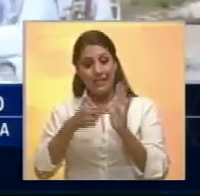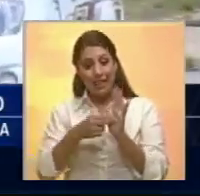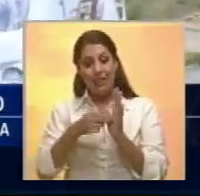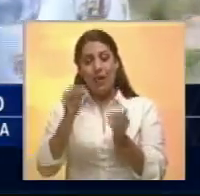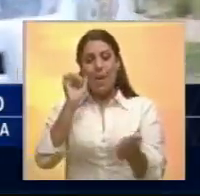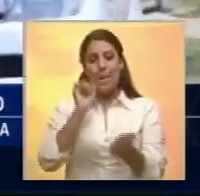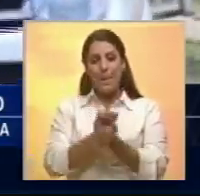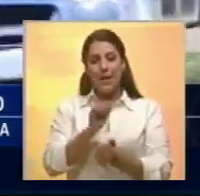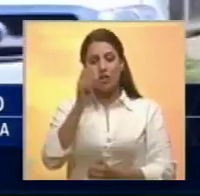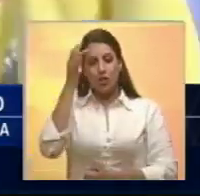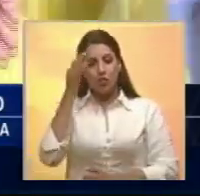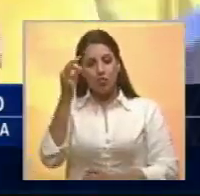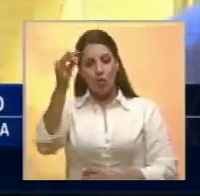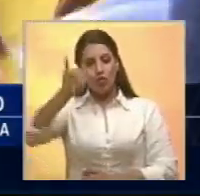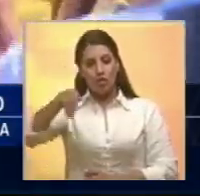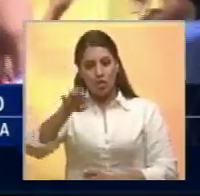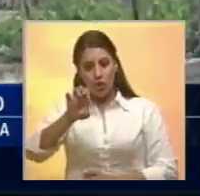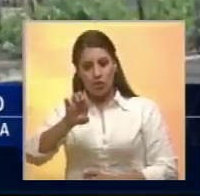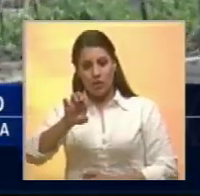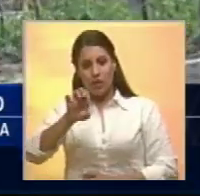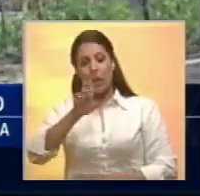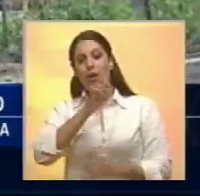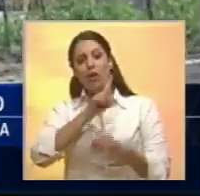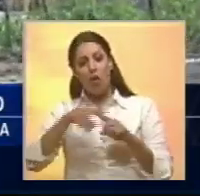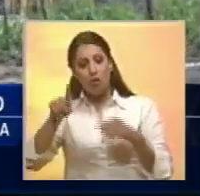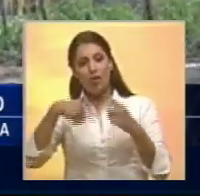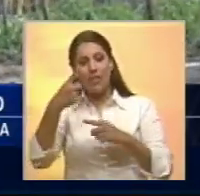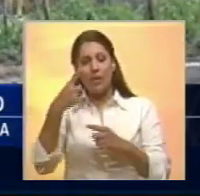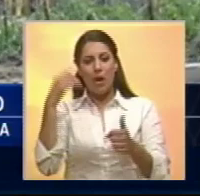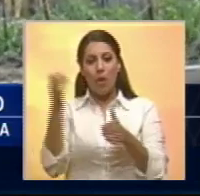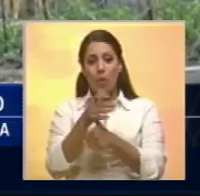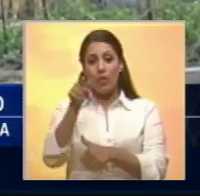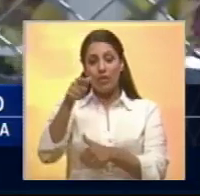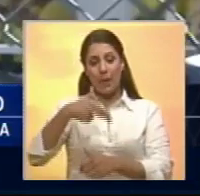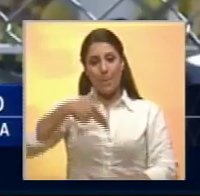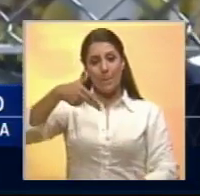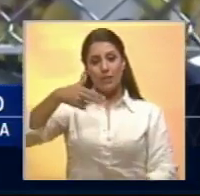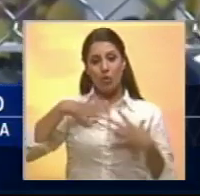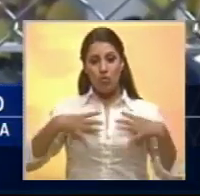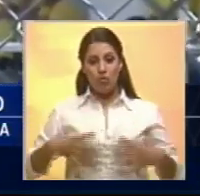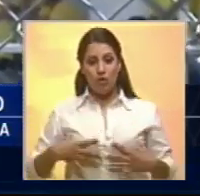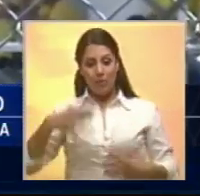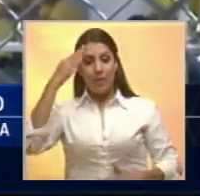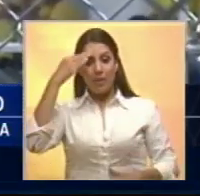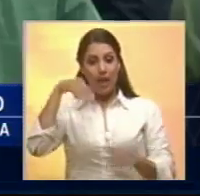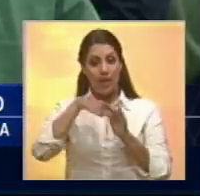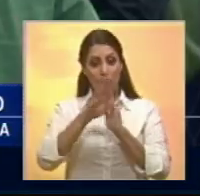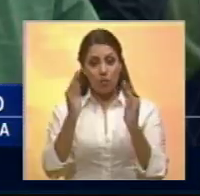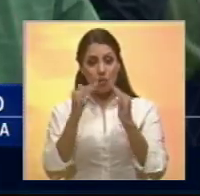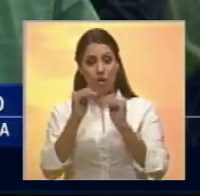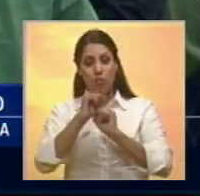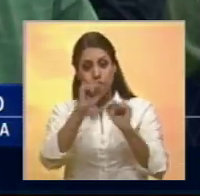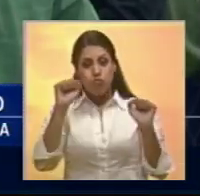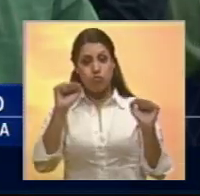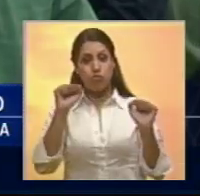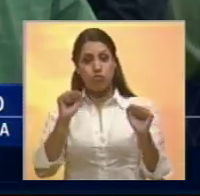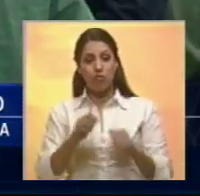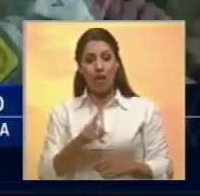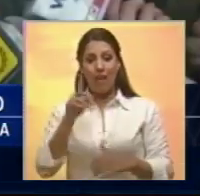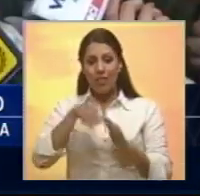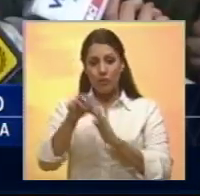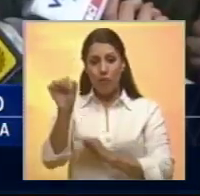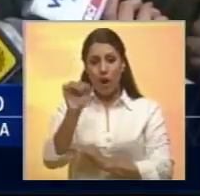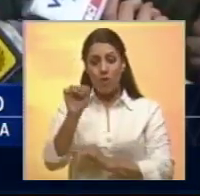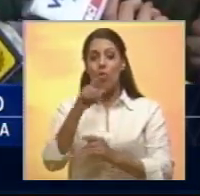la detención del concejal José Vicente García, luego de hallársele armas, uniformes militares y explosivos en su